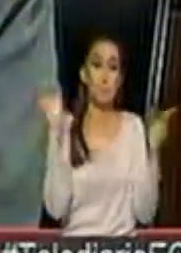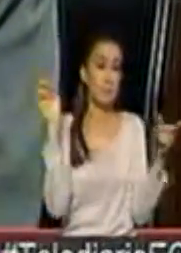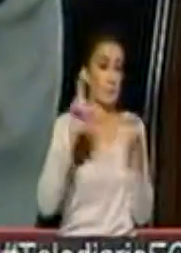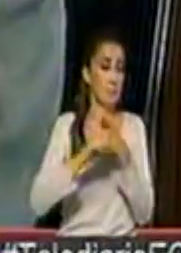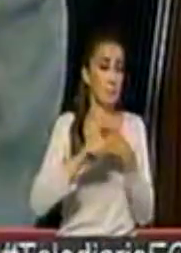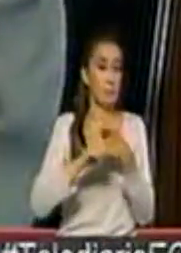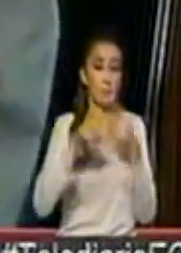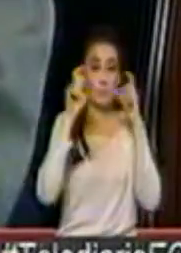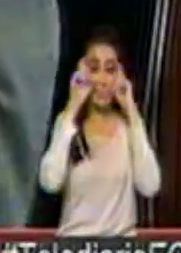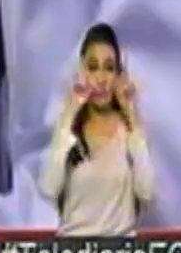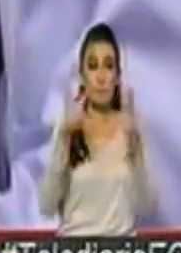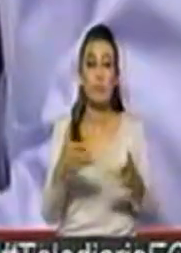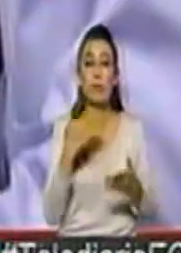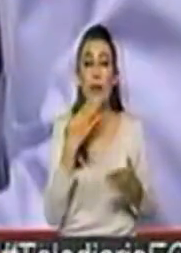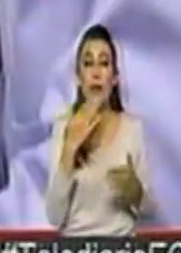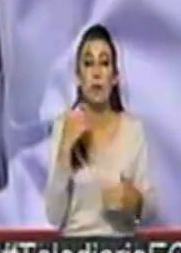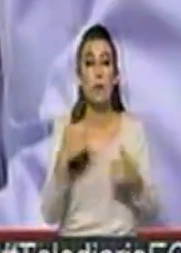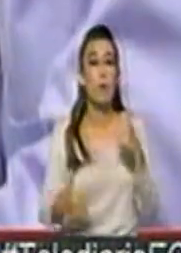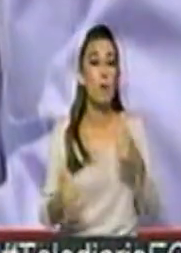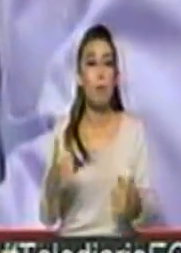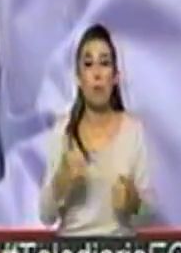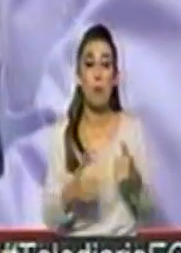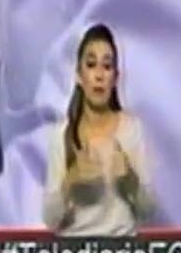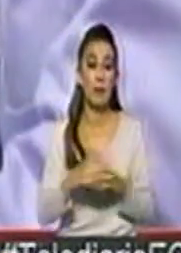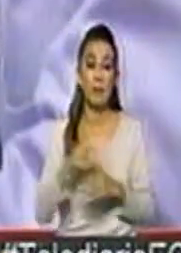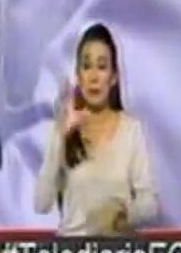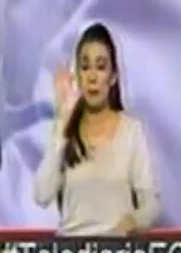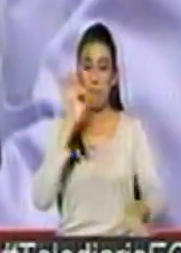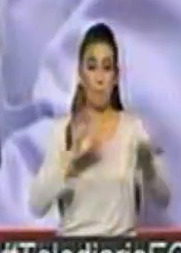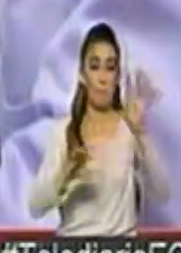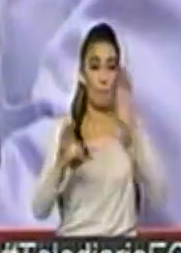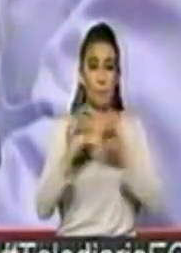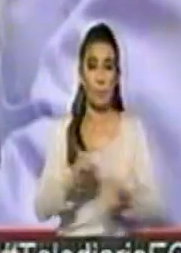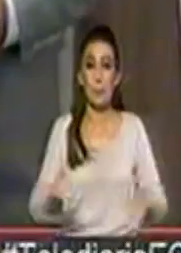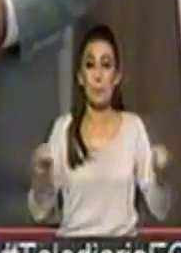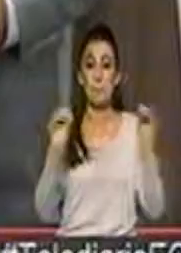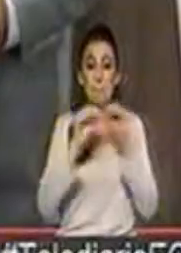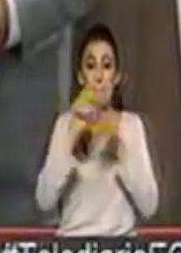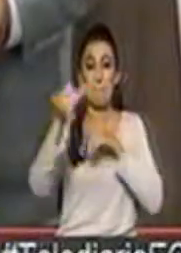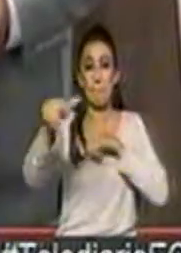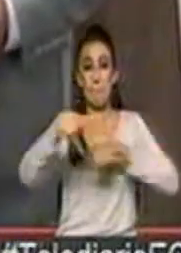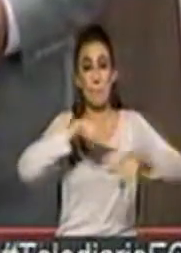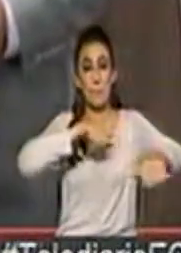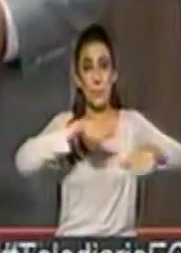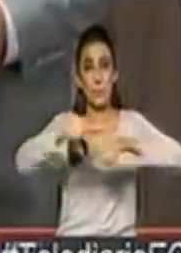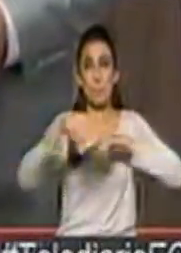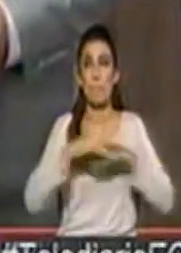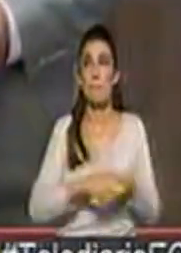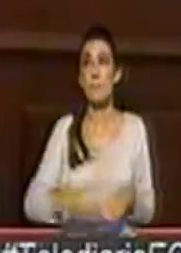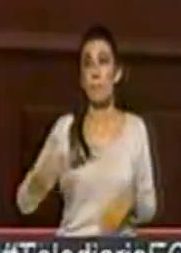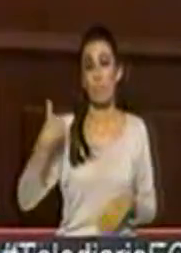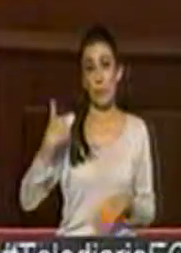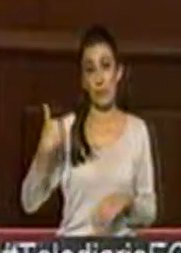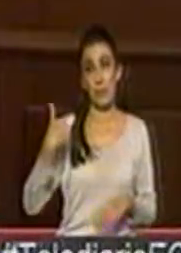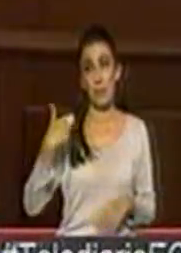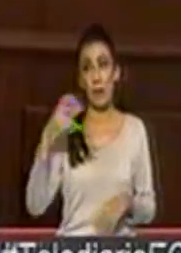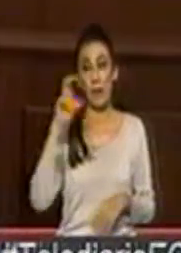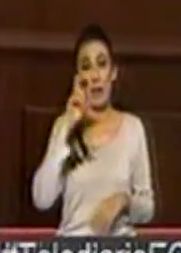Guayas, Antonio Gagliardo, considera que la selección de los más idóneos debe ser asesorada desde fuera. Tendrán que ponerse